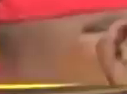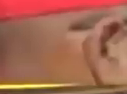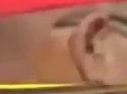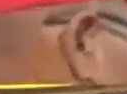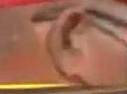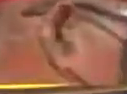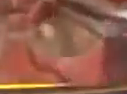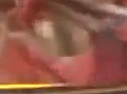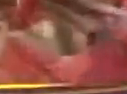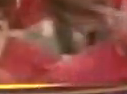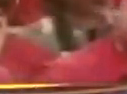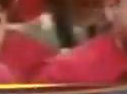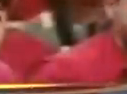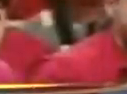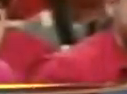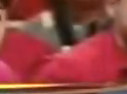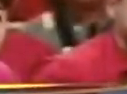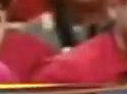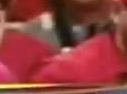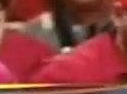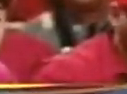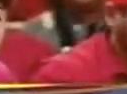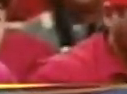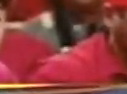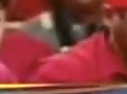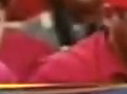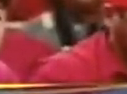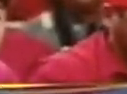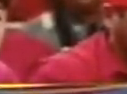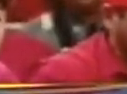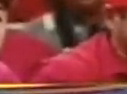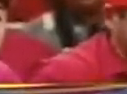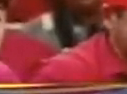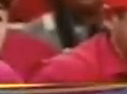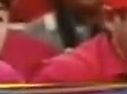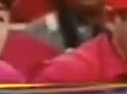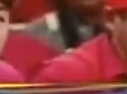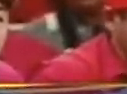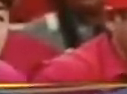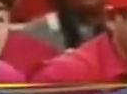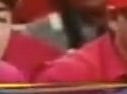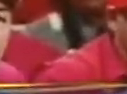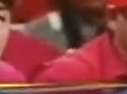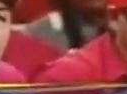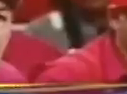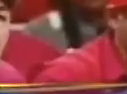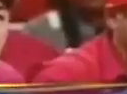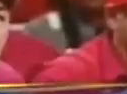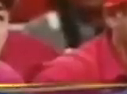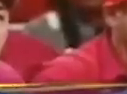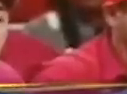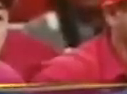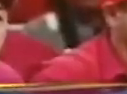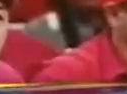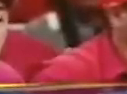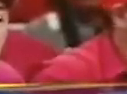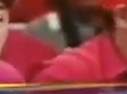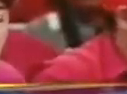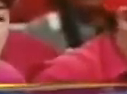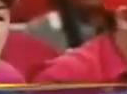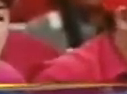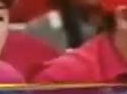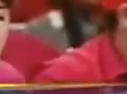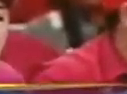A 20 años del sabotaje petrolero más cruel que se conozca en nuestra historia de nuestro